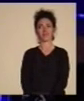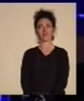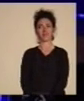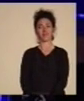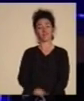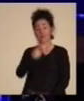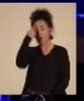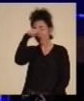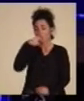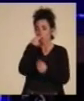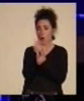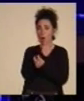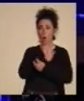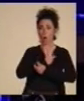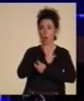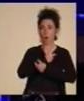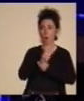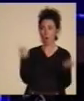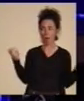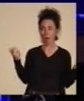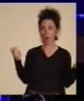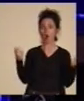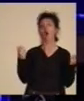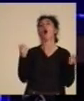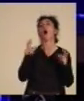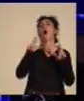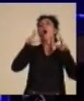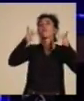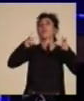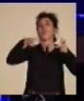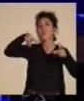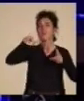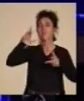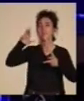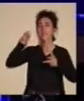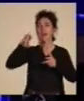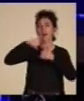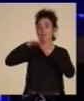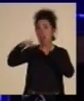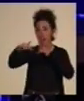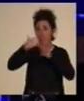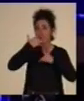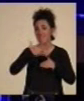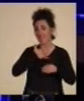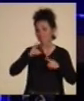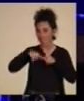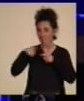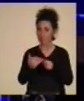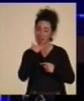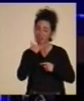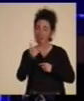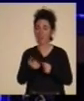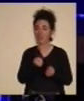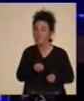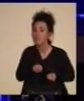Ya saben que el jurado se queda en el Miramar, por si le quieren dar algún regalo después, por si alguien no se queda